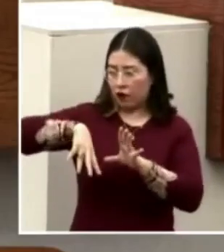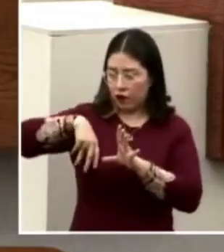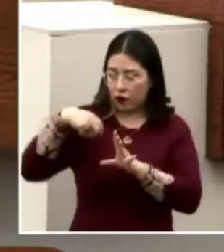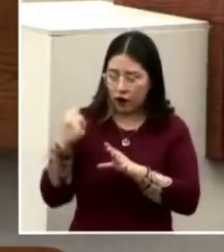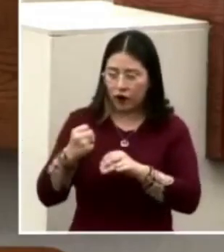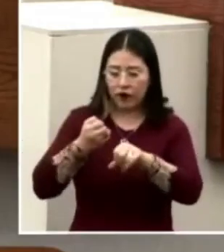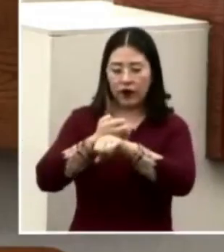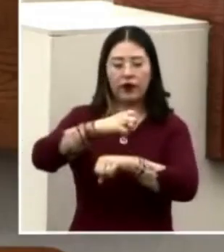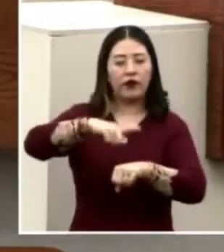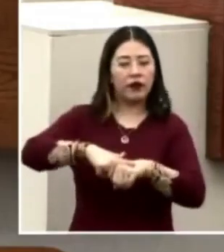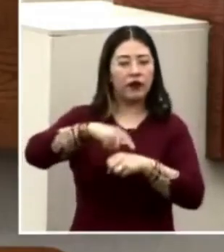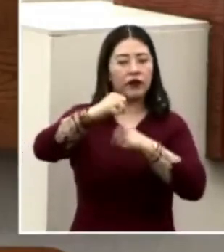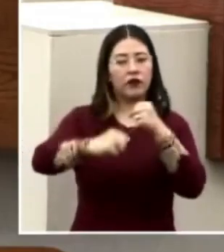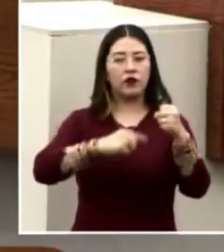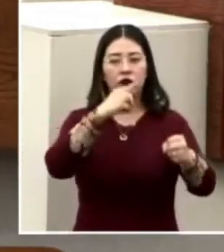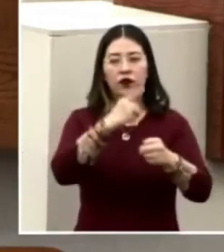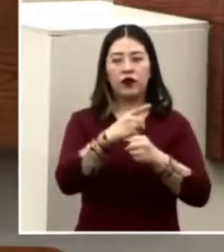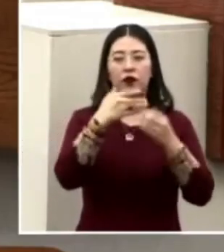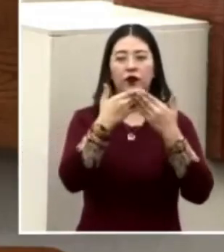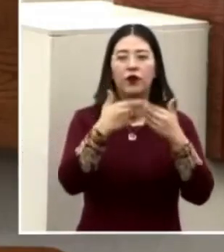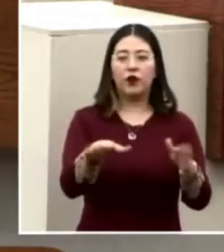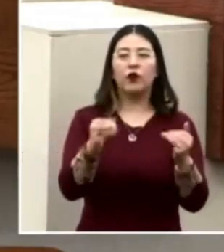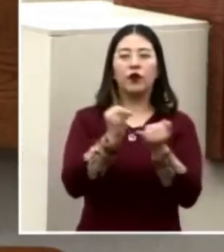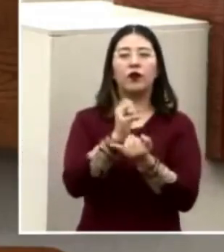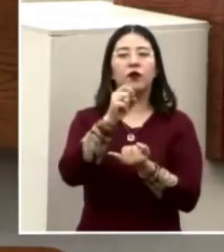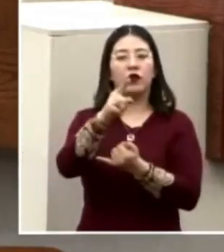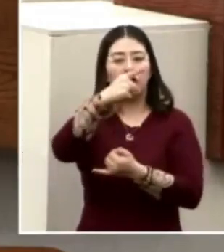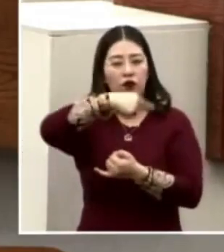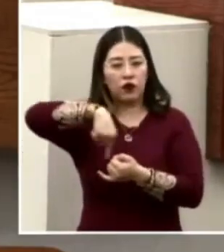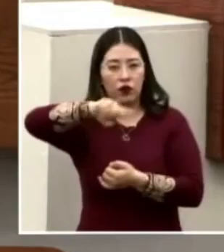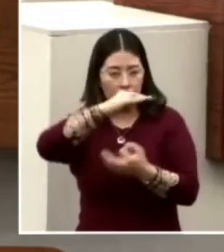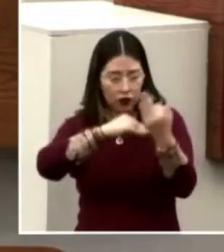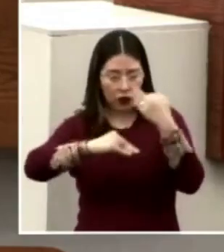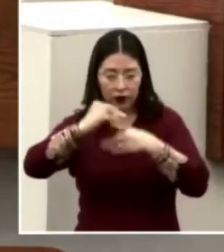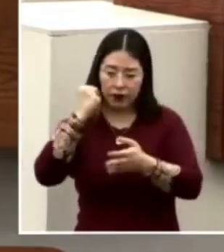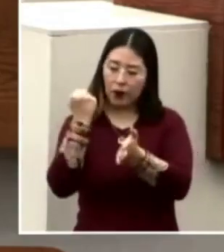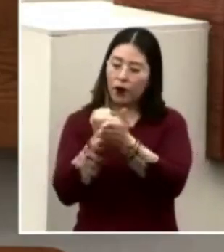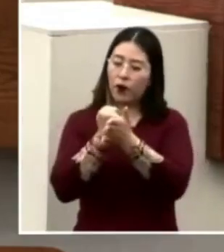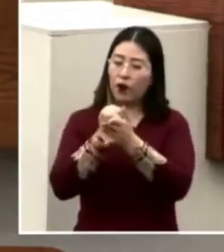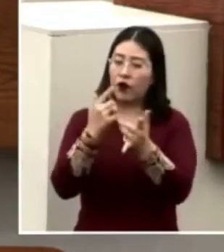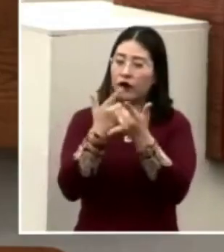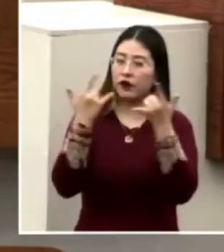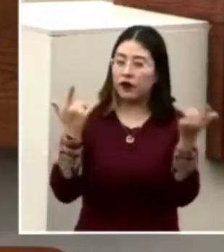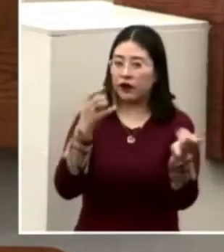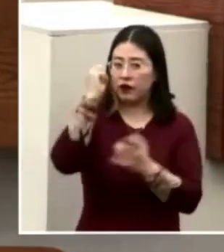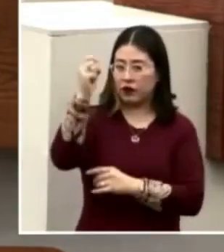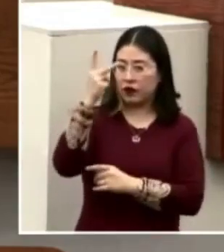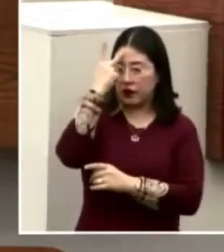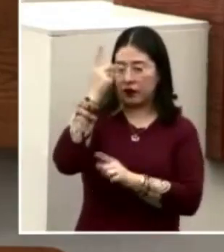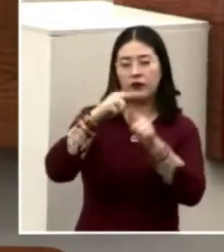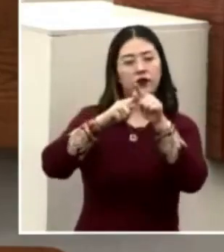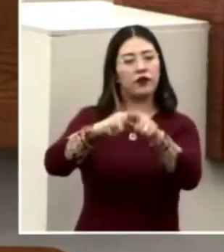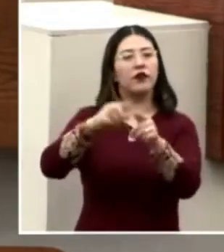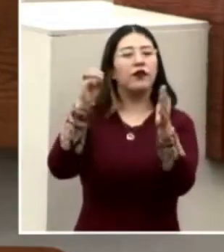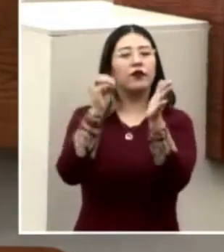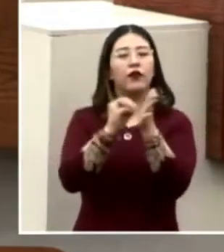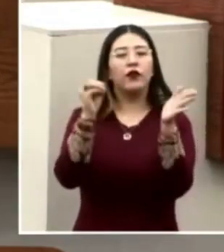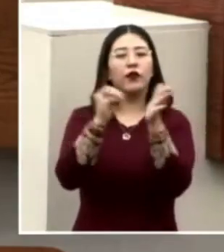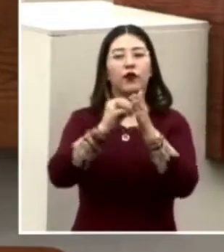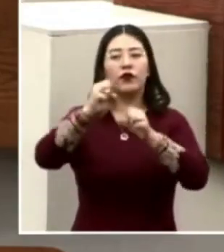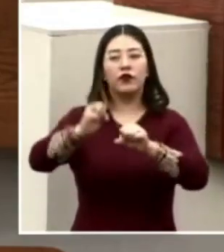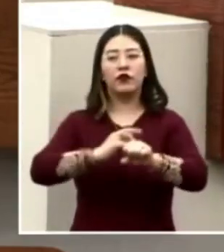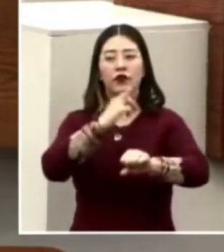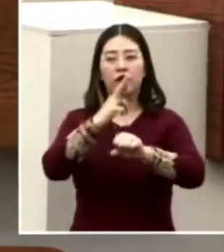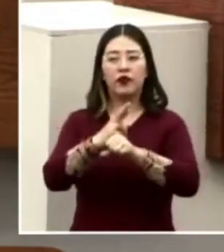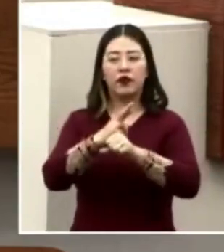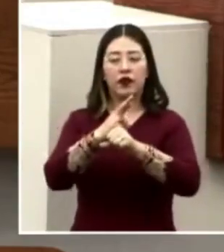pública. Ustedes aprobaron algo que es histórico aquí en San Luis Potosí. Sigue existiendo la Secretaría